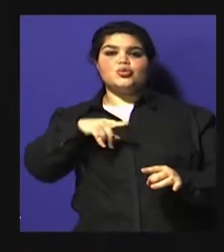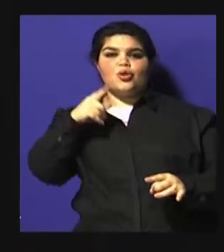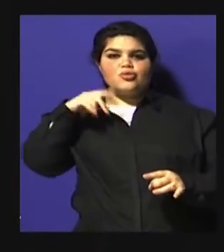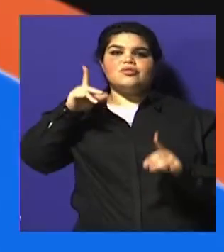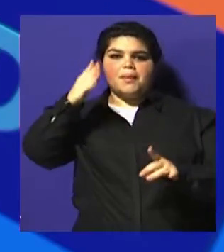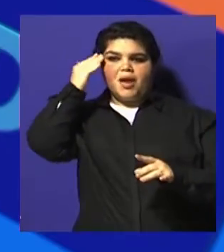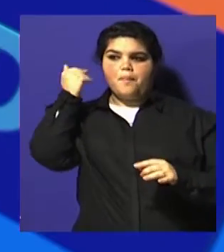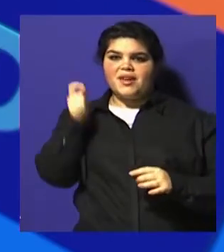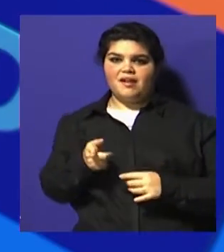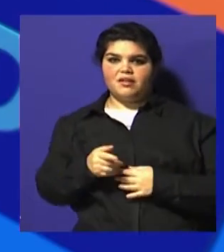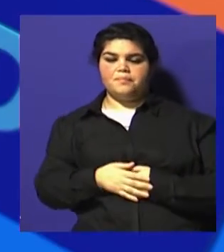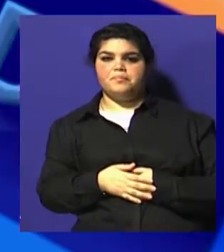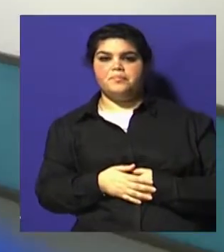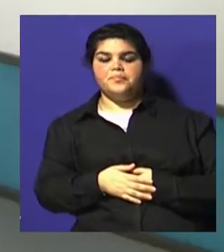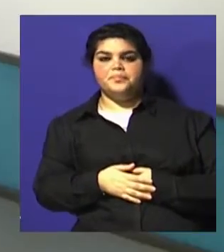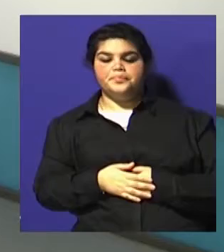reconocimiento.